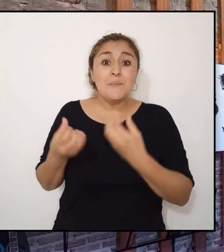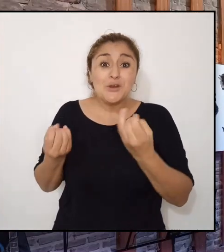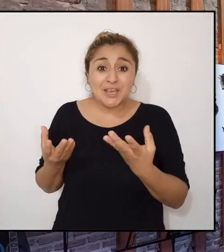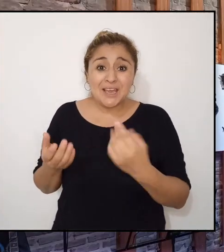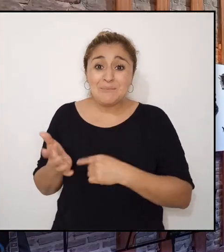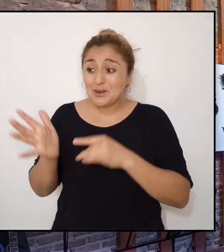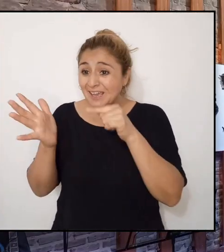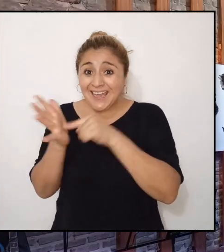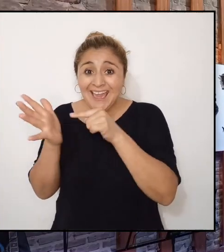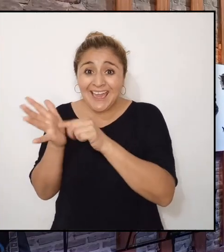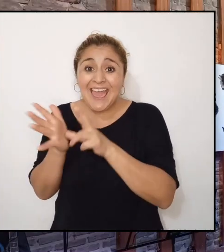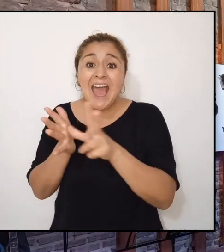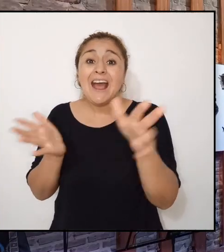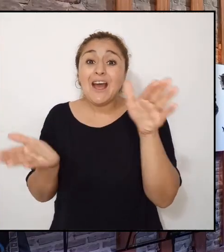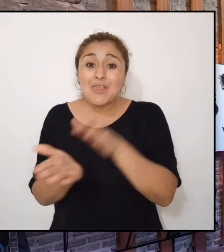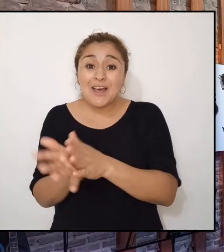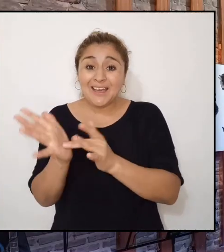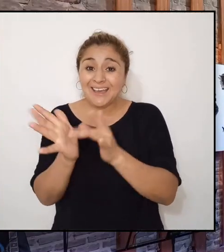Existió un conocido